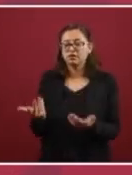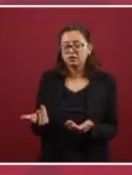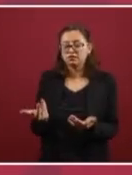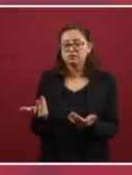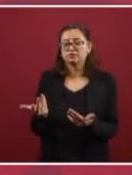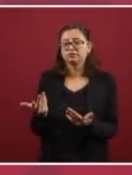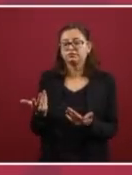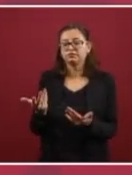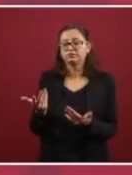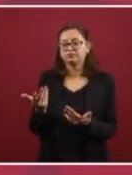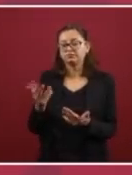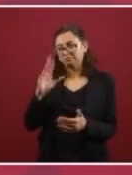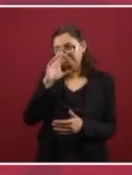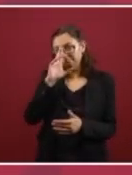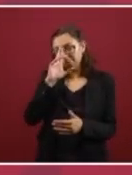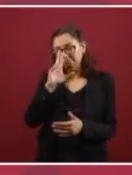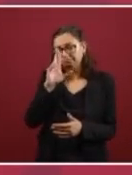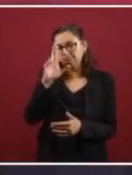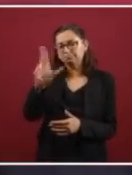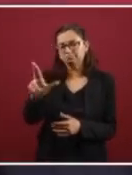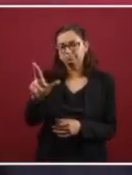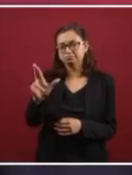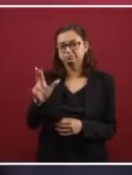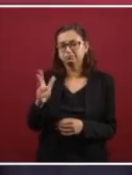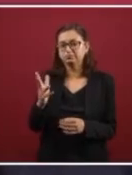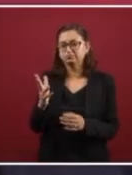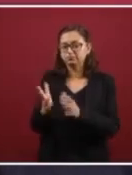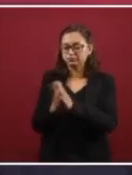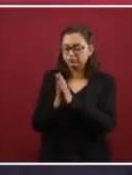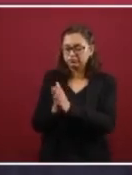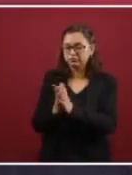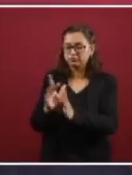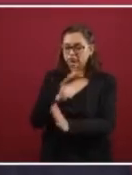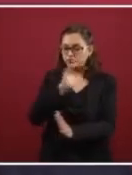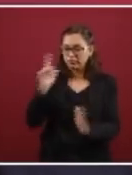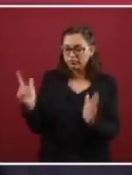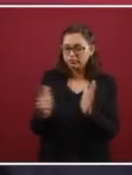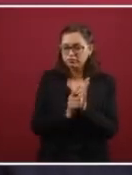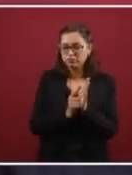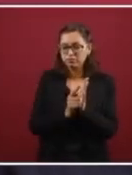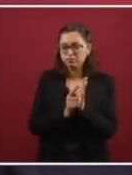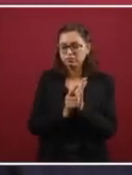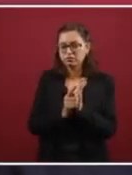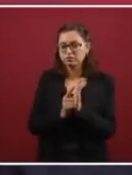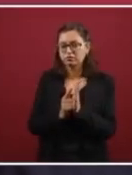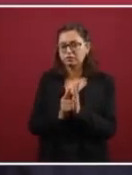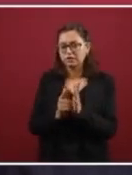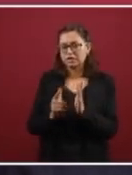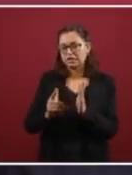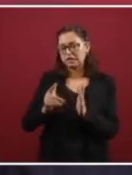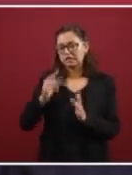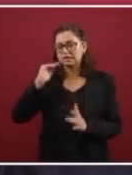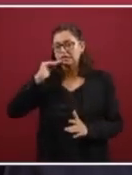no se aplique la ley de manera facciosa